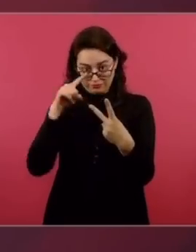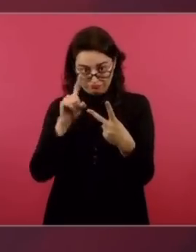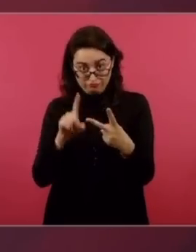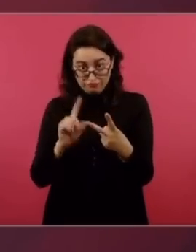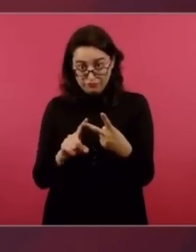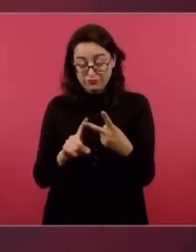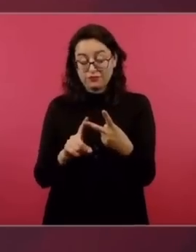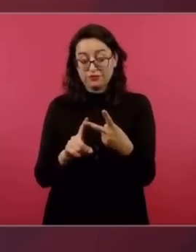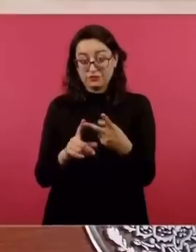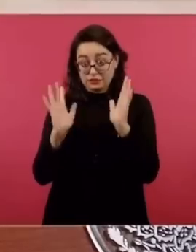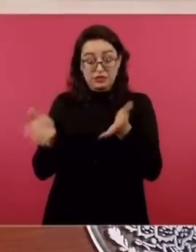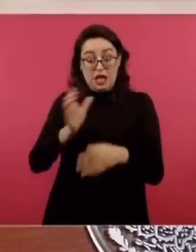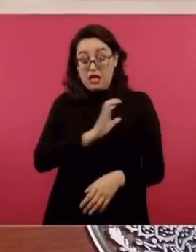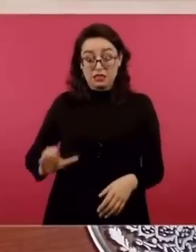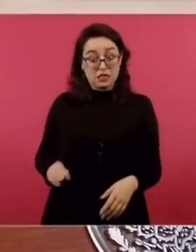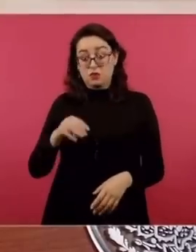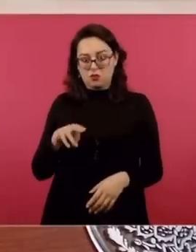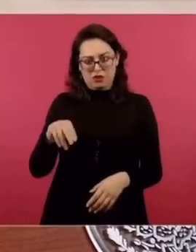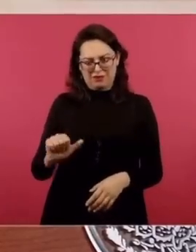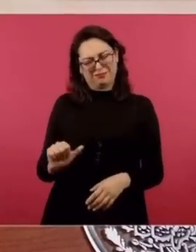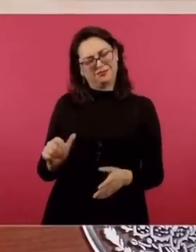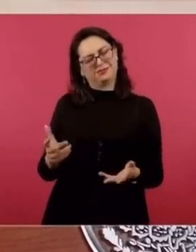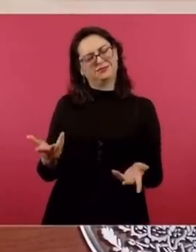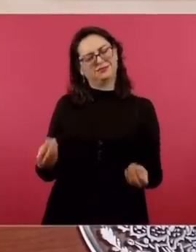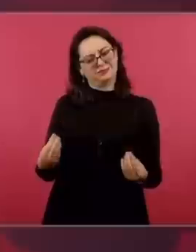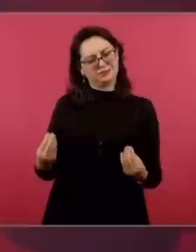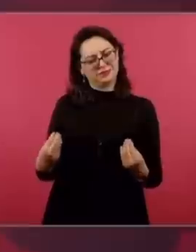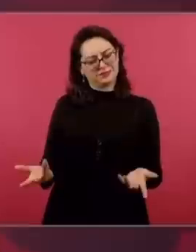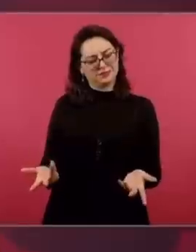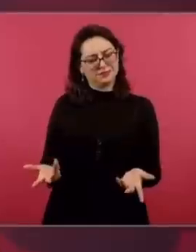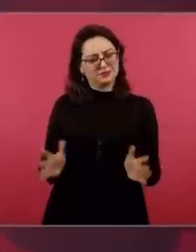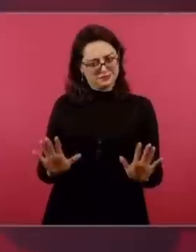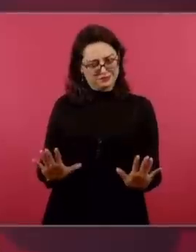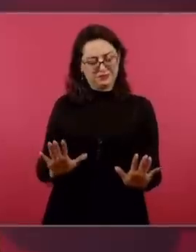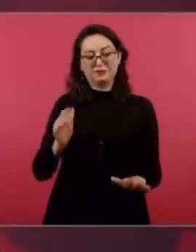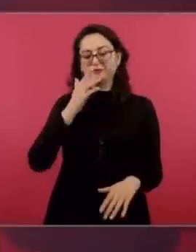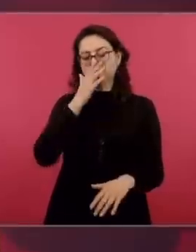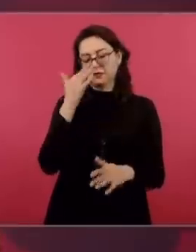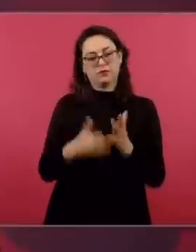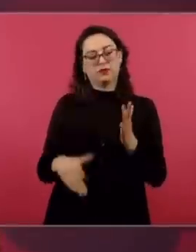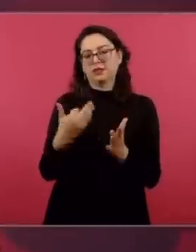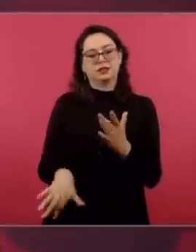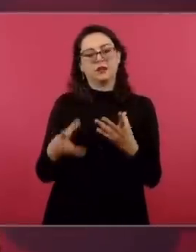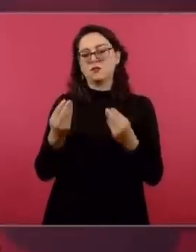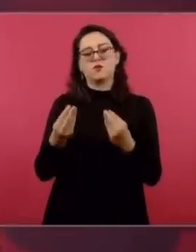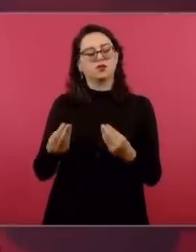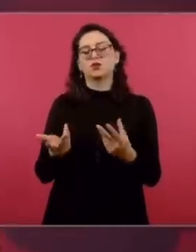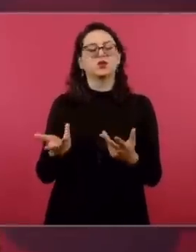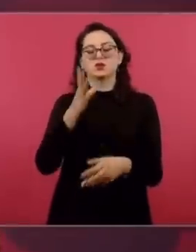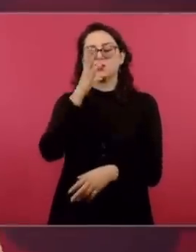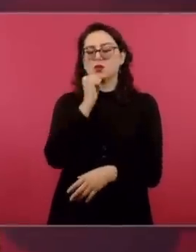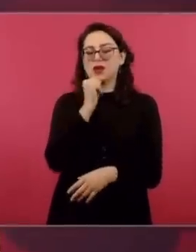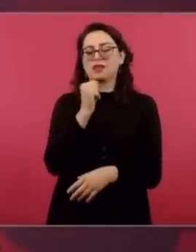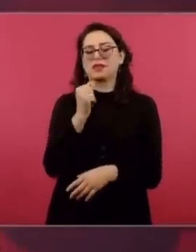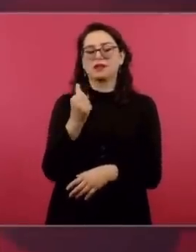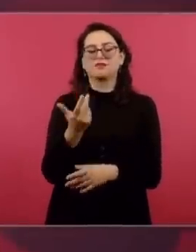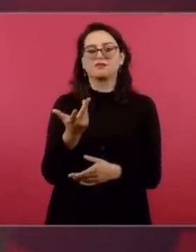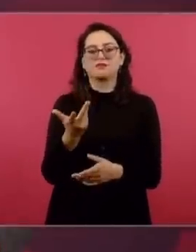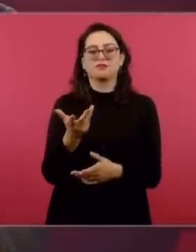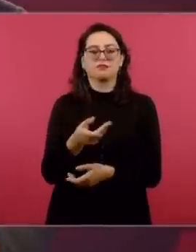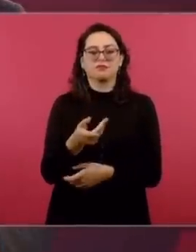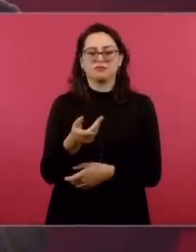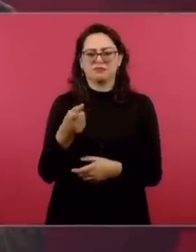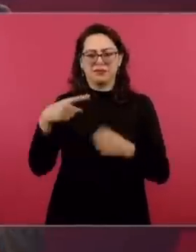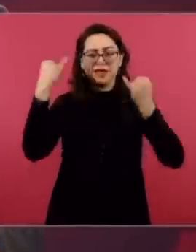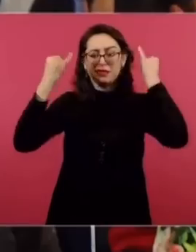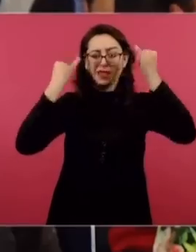proceso a ser candidato de Morena, pues sí, hay un trecho, ¿no? Bastante, en cuanto a